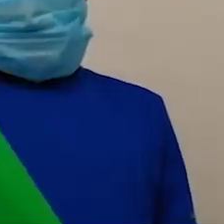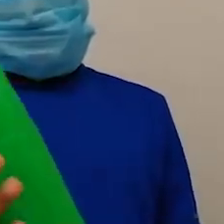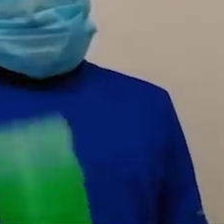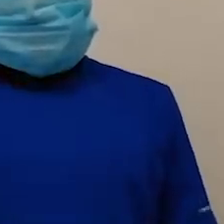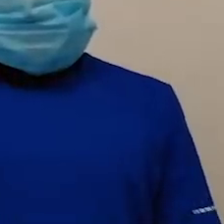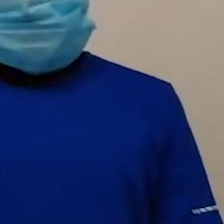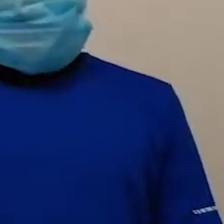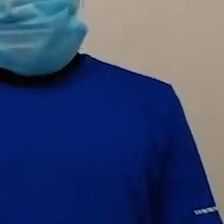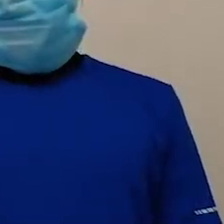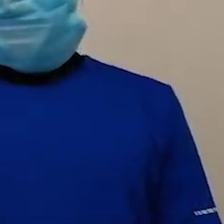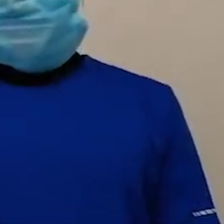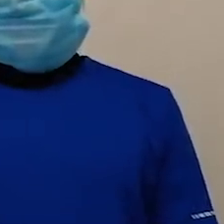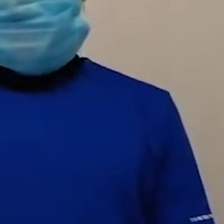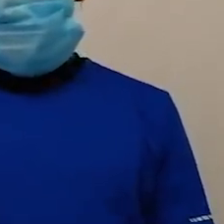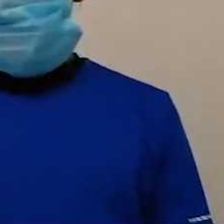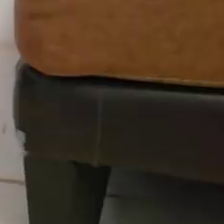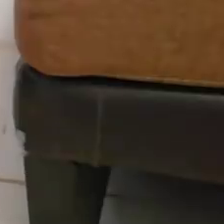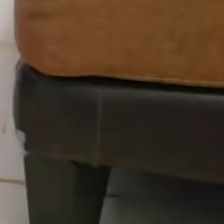Música